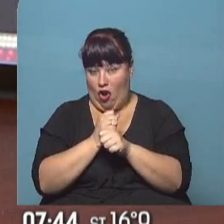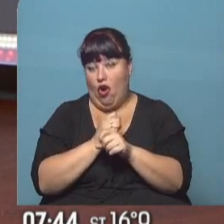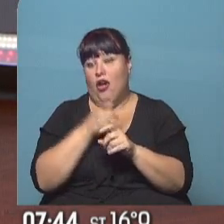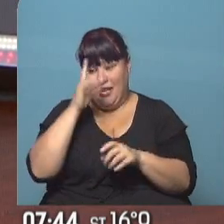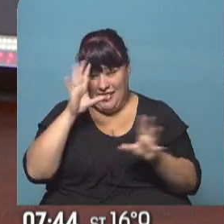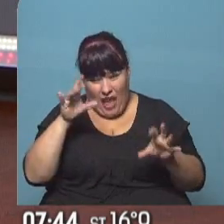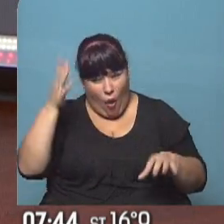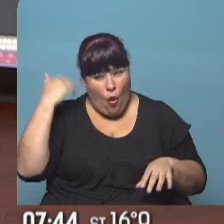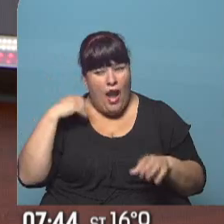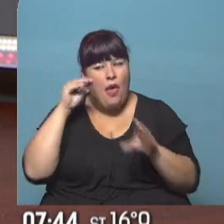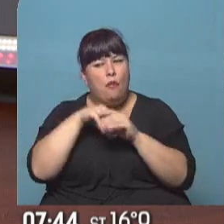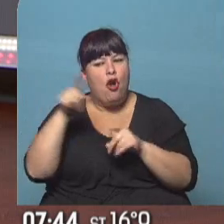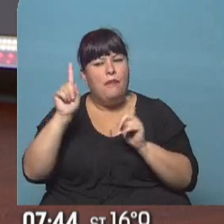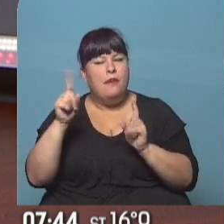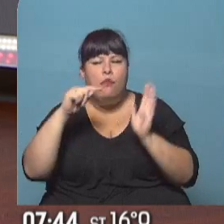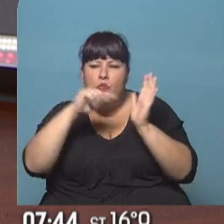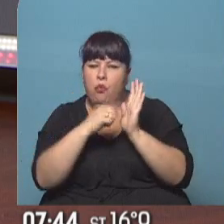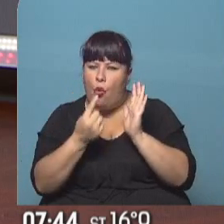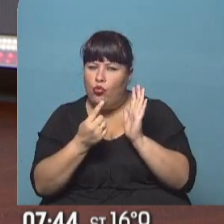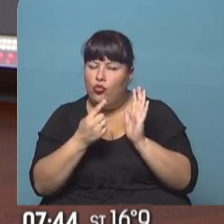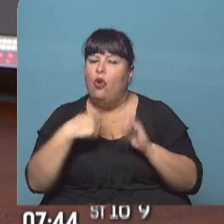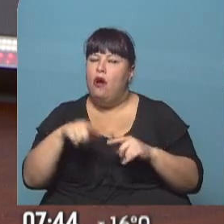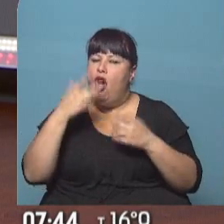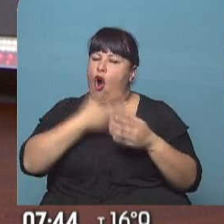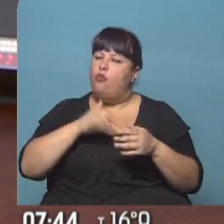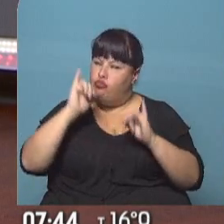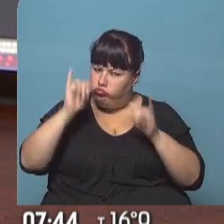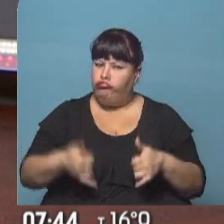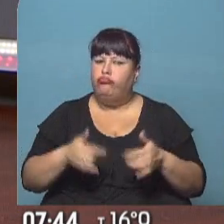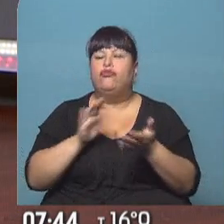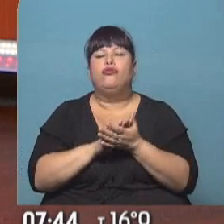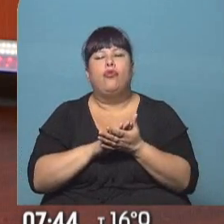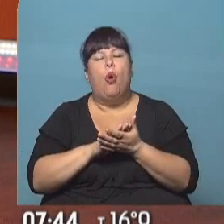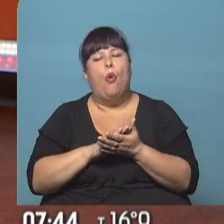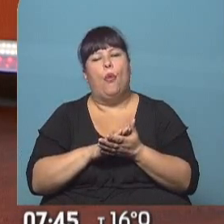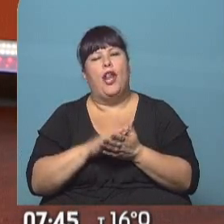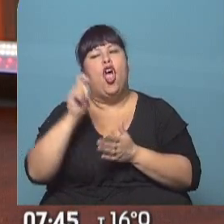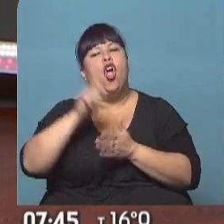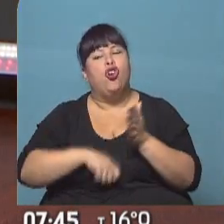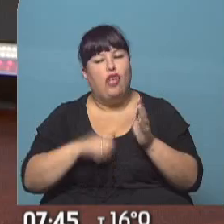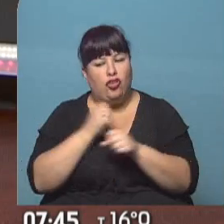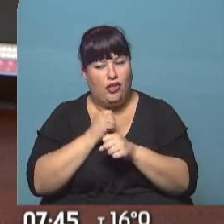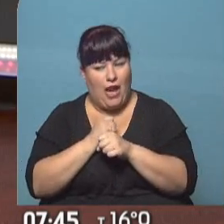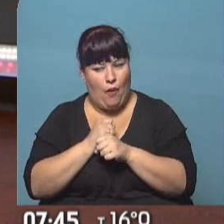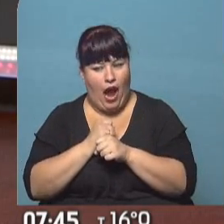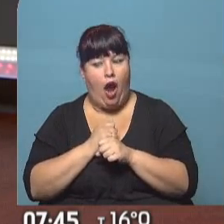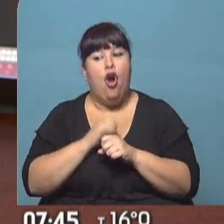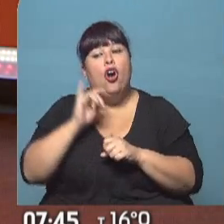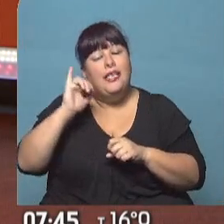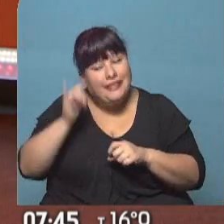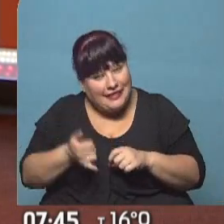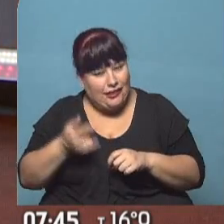porque se acuerdan ustedes, habían incluido ellos un punto que fue escuchado por el gobierno que tenía que ver con los contratos de trabajo, pero sí